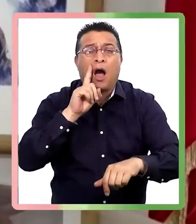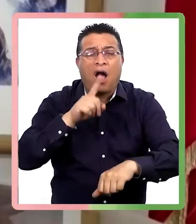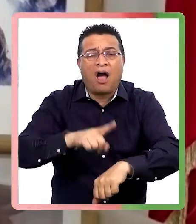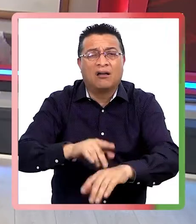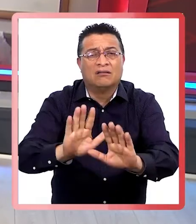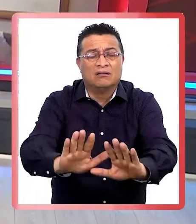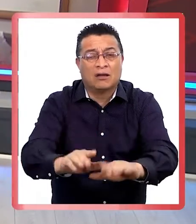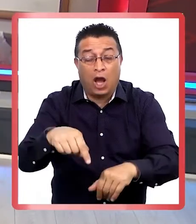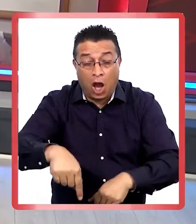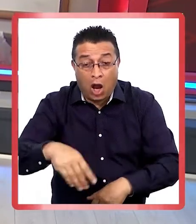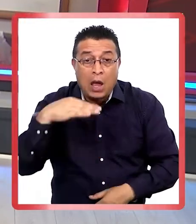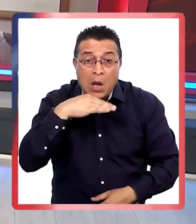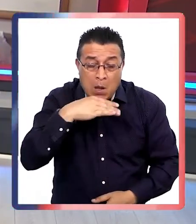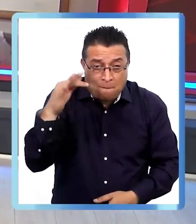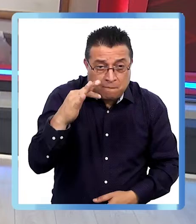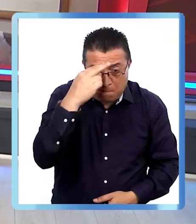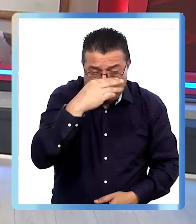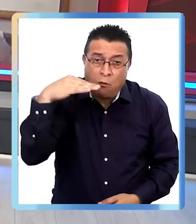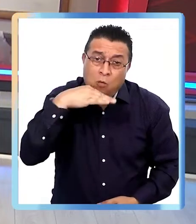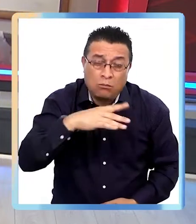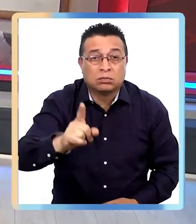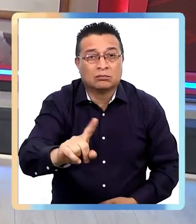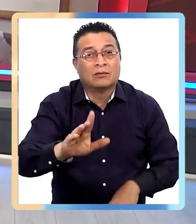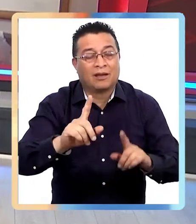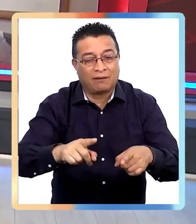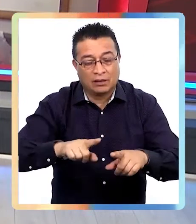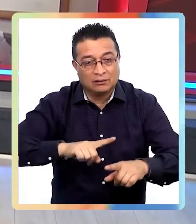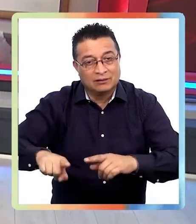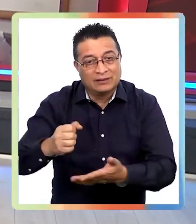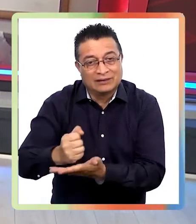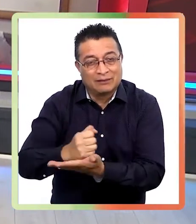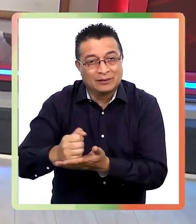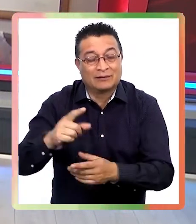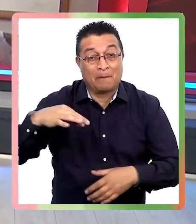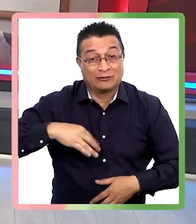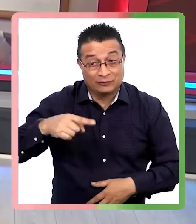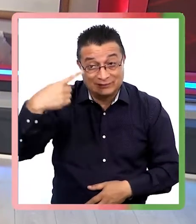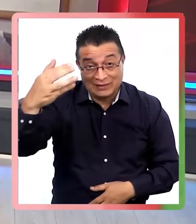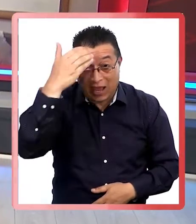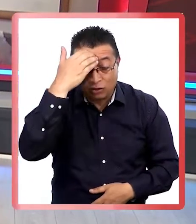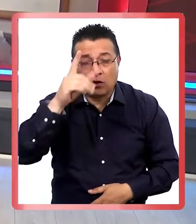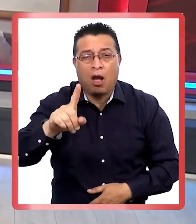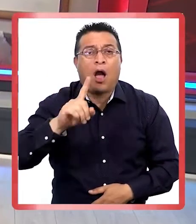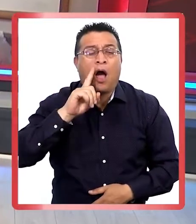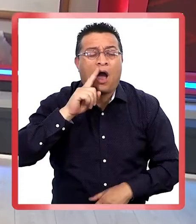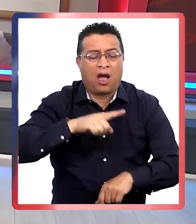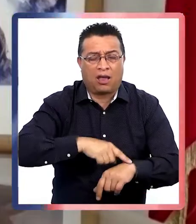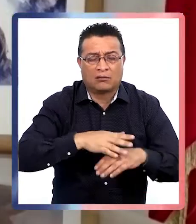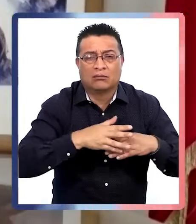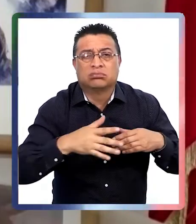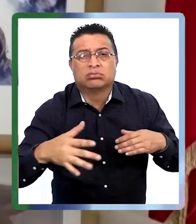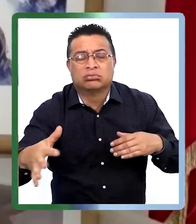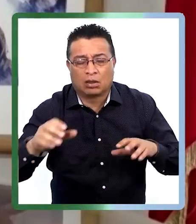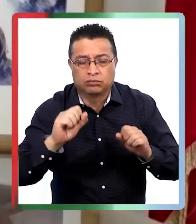para hacerlo, no tiene que hacerse ahora en el mes de febrero o marzo, porque estos que tienen que hacer el trámite son las pensiones que se van a pagar en agosto, así que tienen tiempo